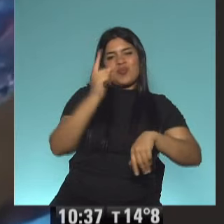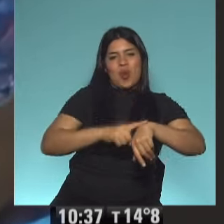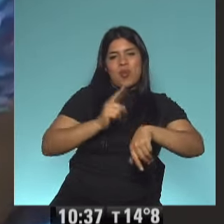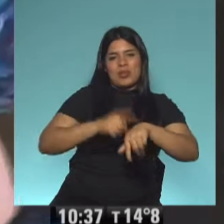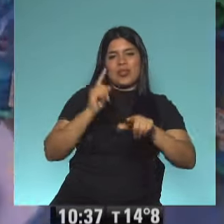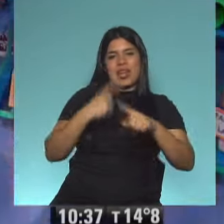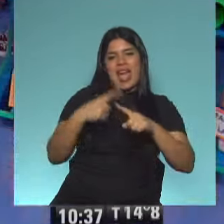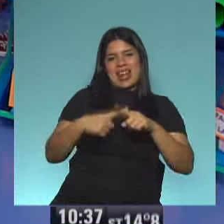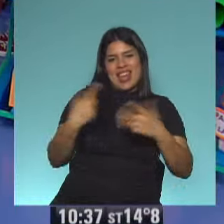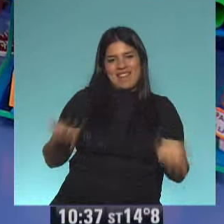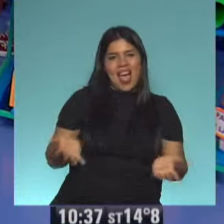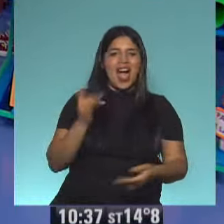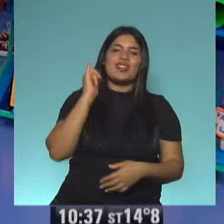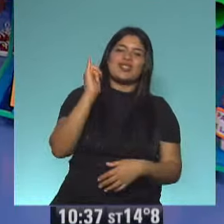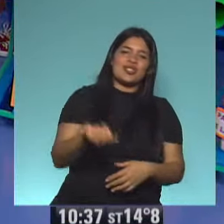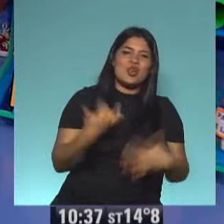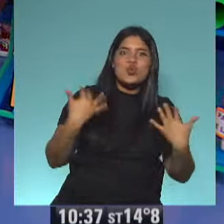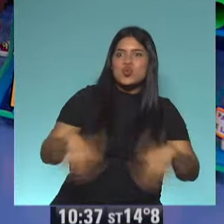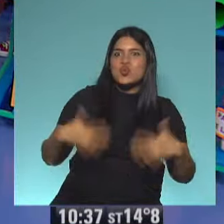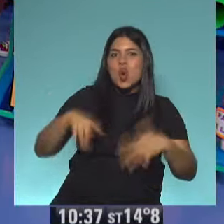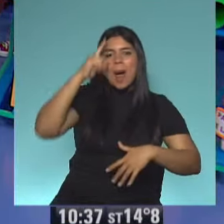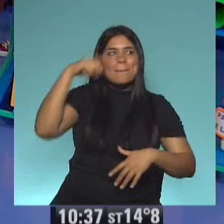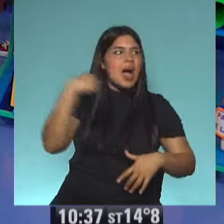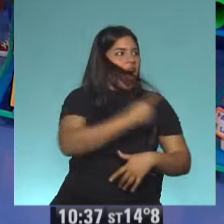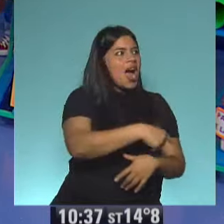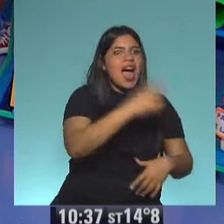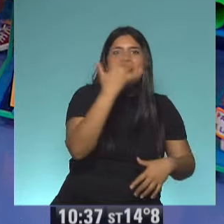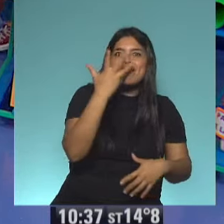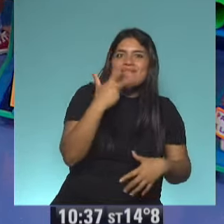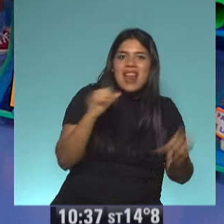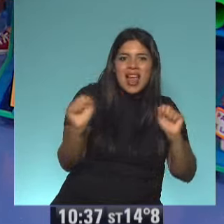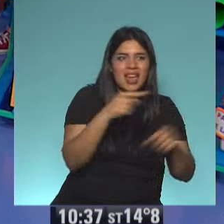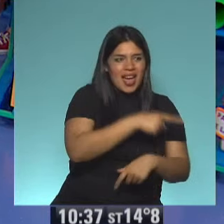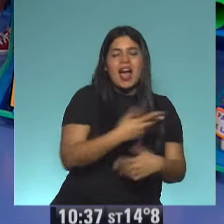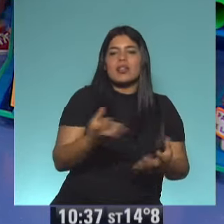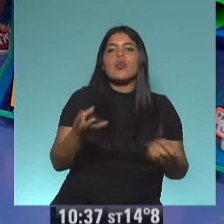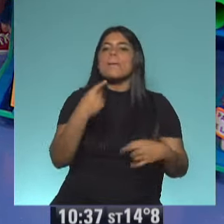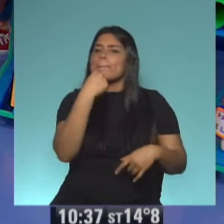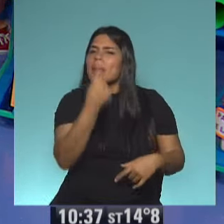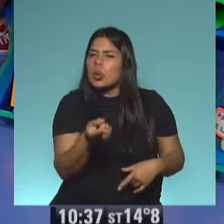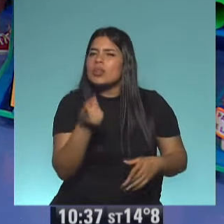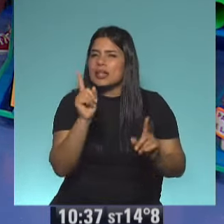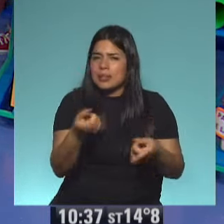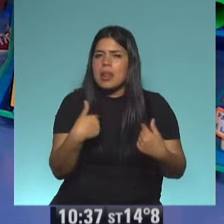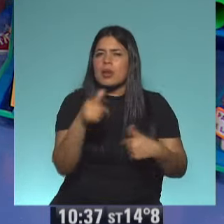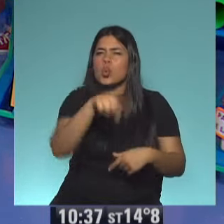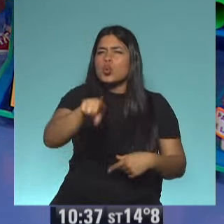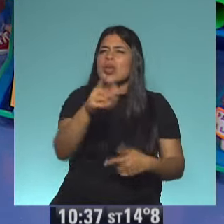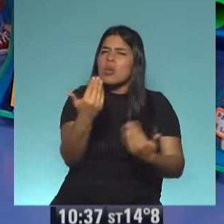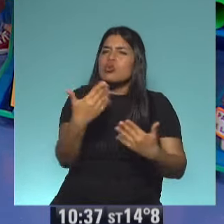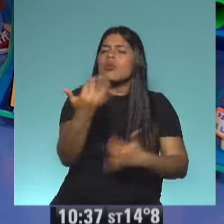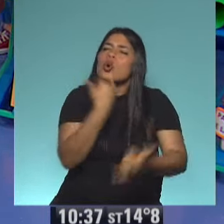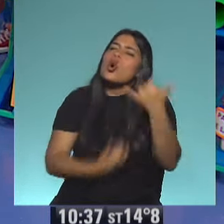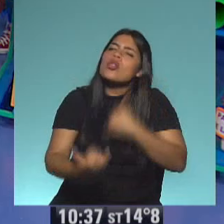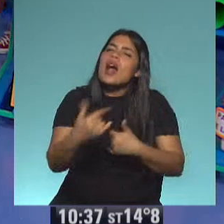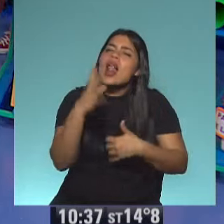Claro. Un galpón todo lo que le gusta a Maga en un lugar. Sí, en un solo lugar. Sueño. Y una preguntita, ¿nos pueden contar así brevemente,